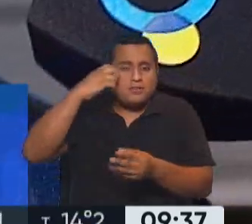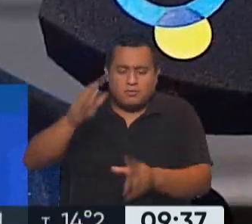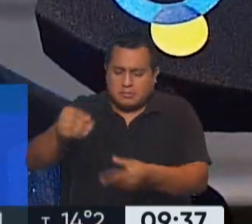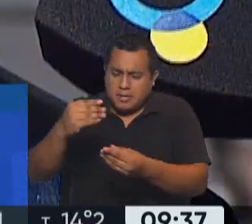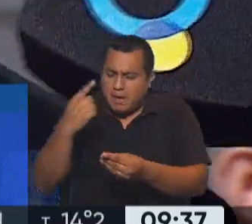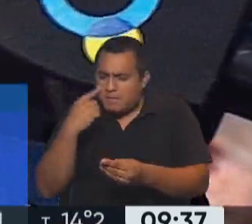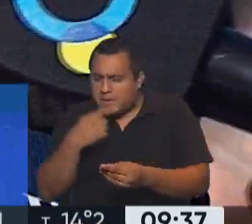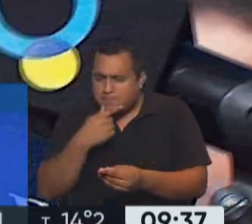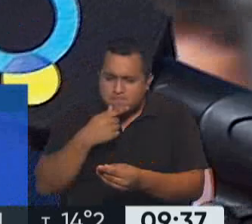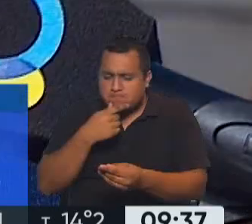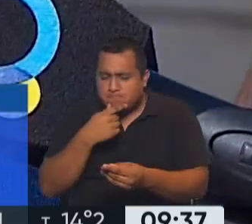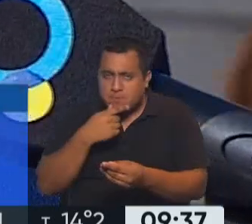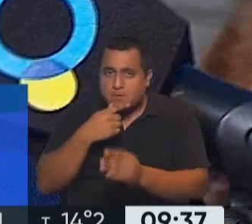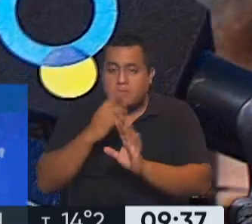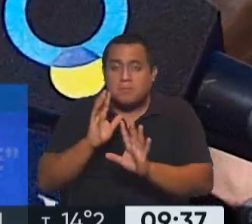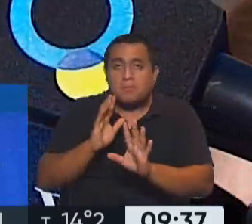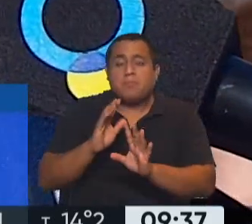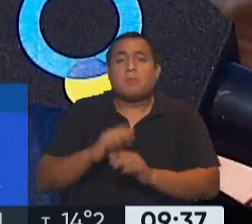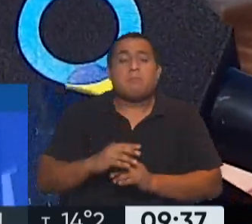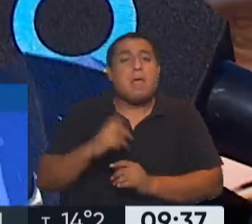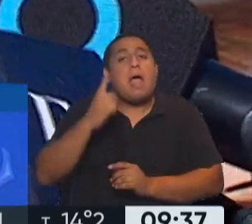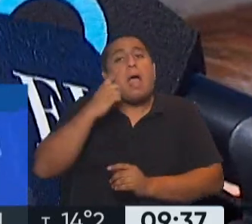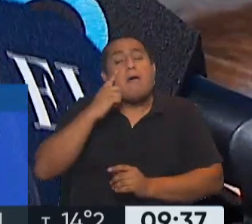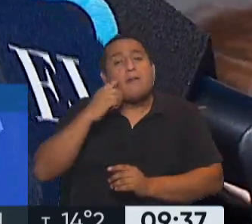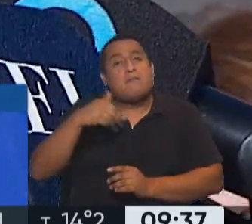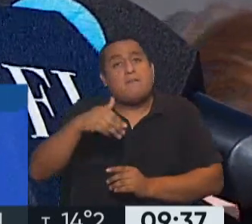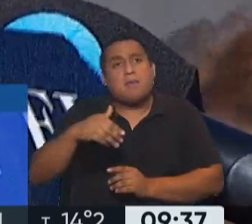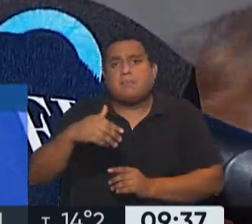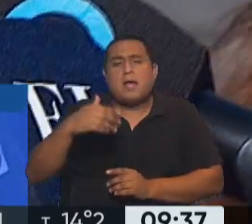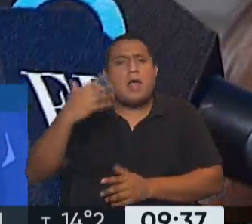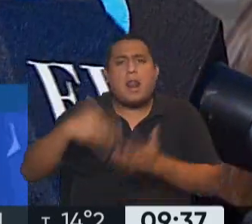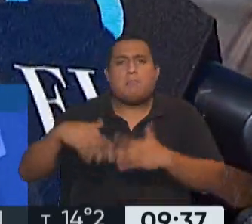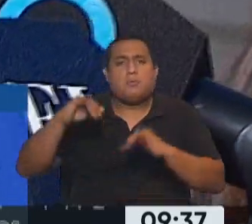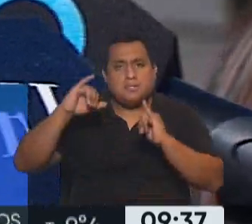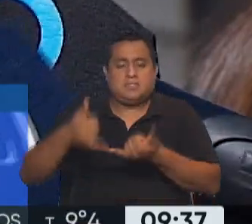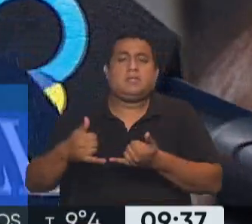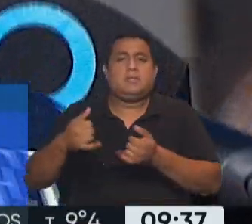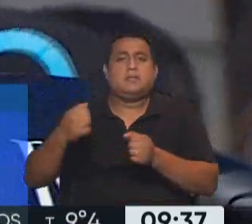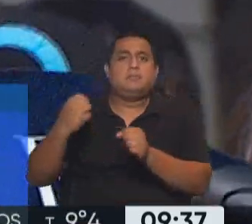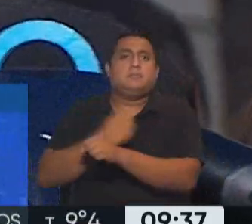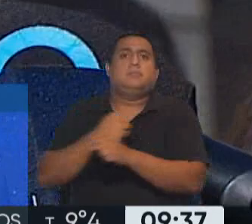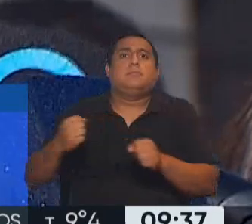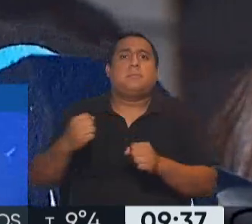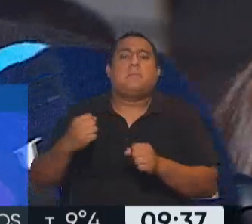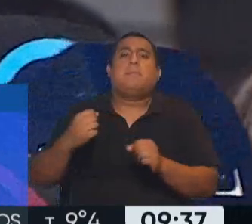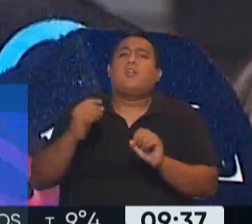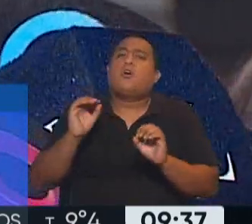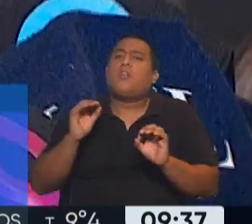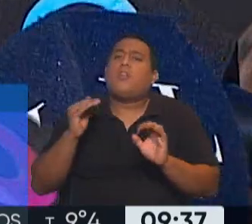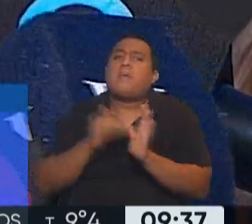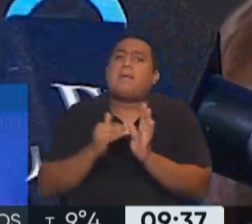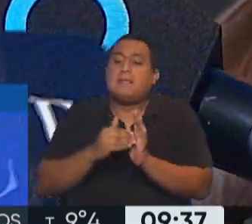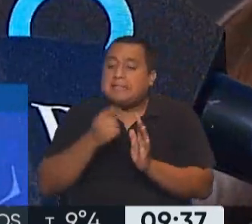en qué tiempo sucede, estamos abiertos para rápidamente darle una salida que tiene que ser lo mejor para el pueblo argentino, dentro de